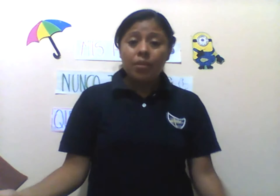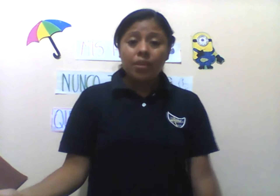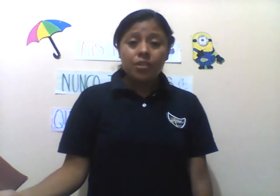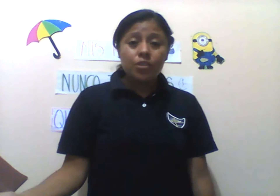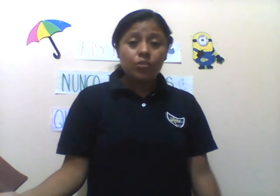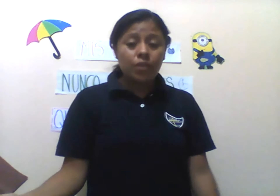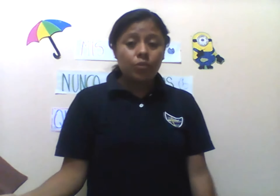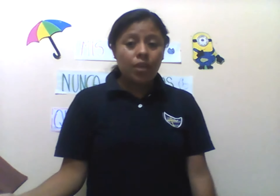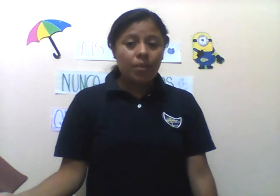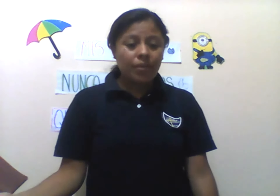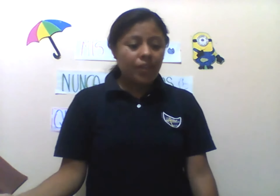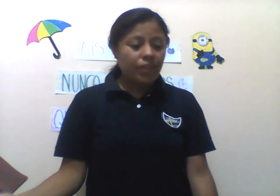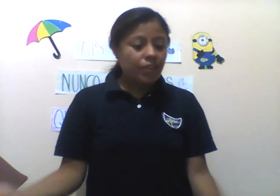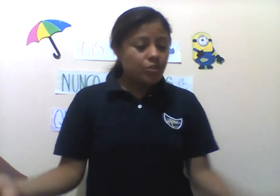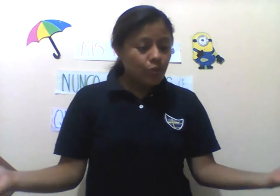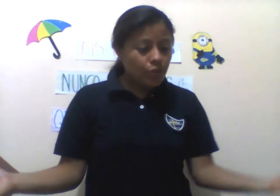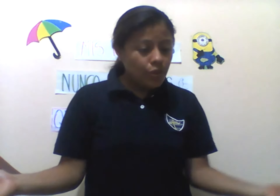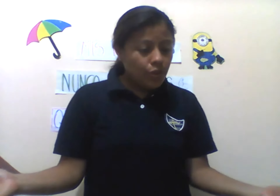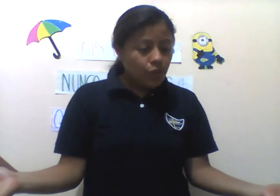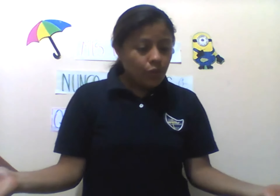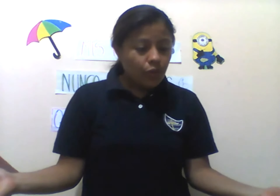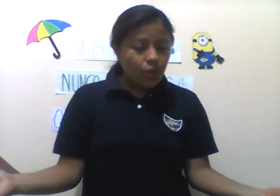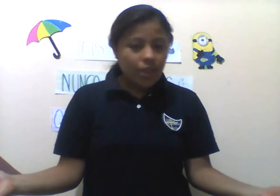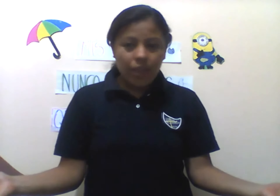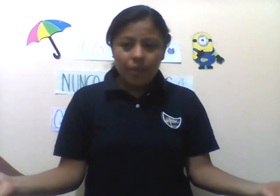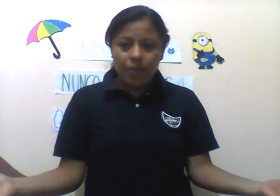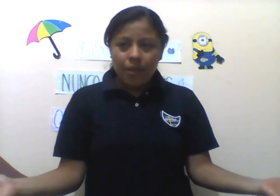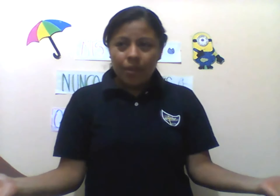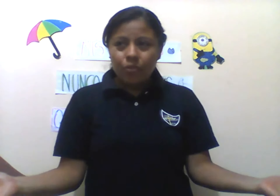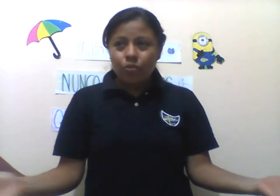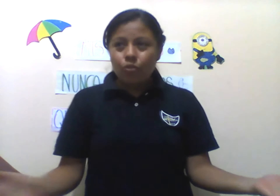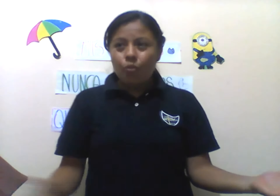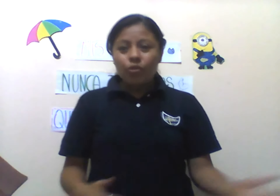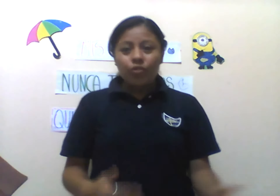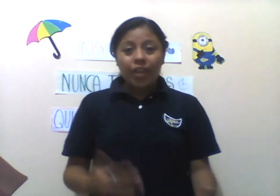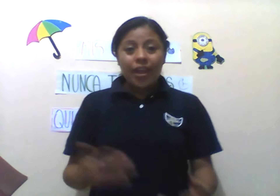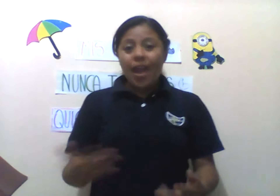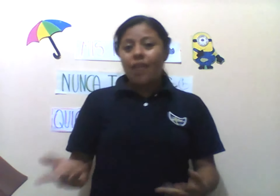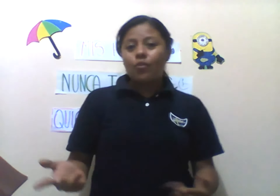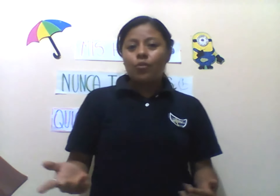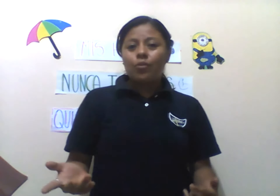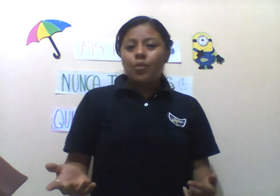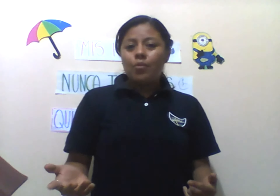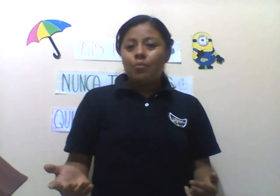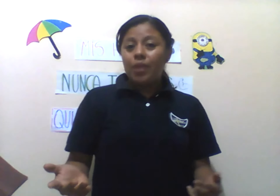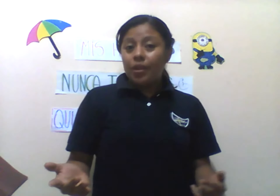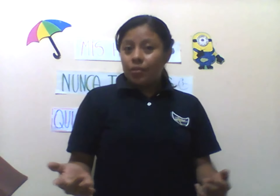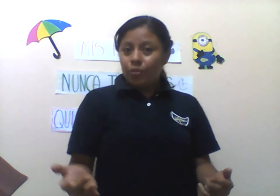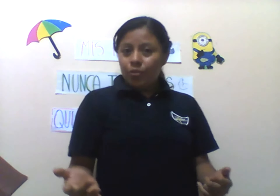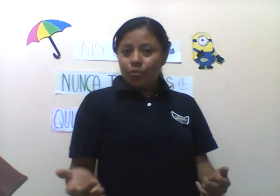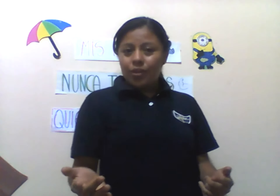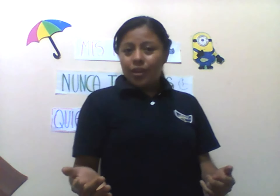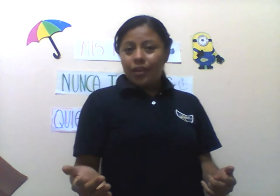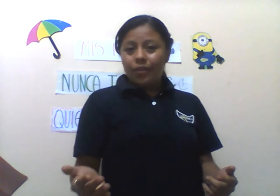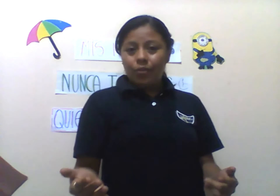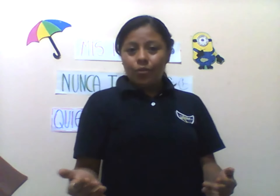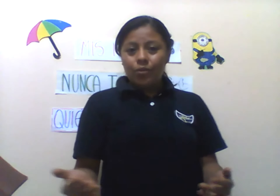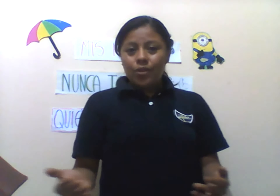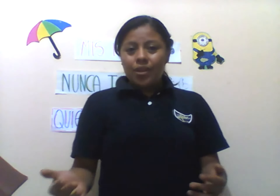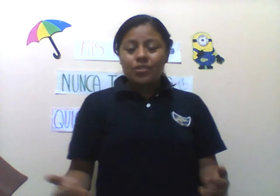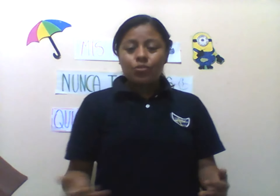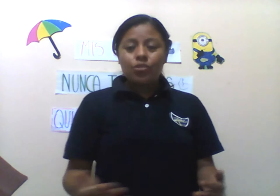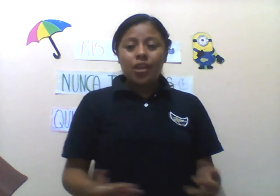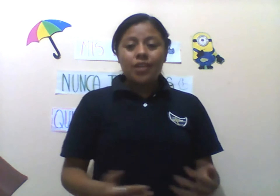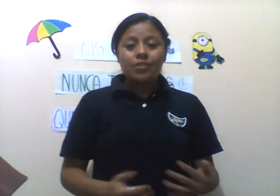Seguramente, chicos, alguna vez han dicho, ¿no? Que no son buenos en algo. Pero, creo